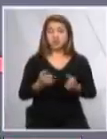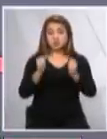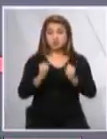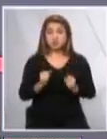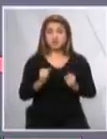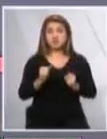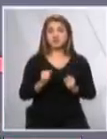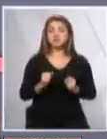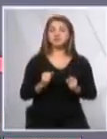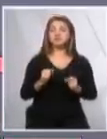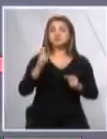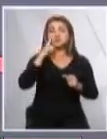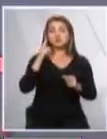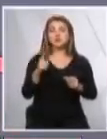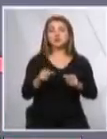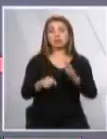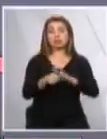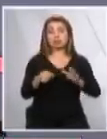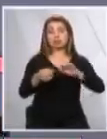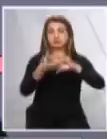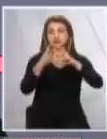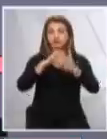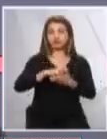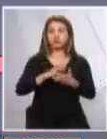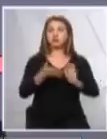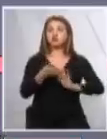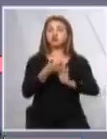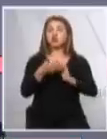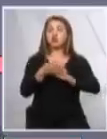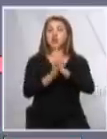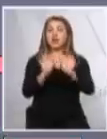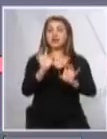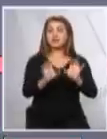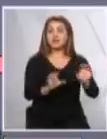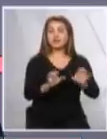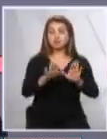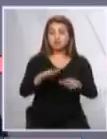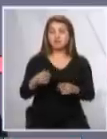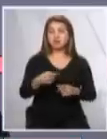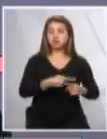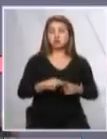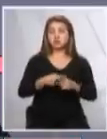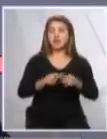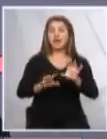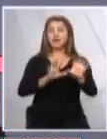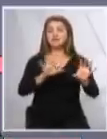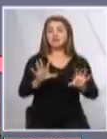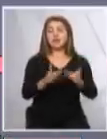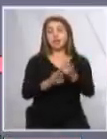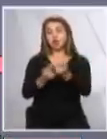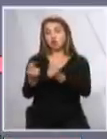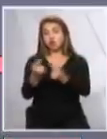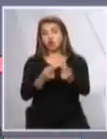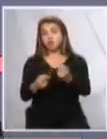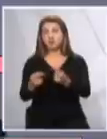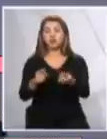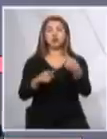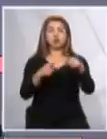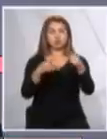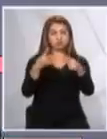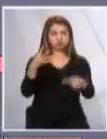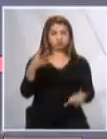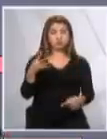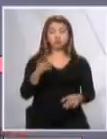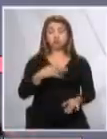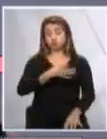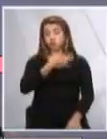podría ser una disrupción muy grande a todo lo que es la actividad propia de la sociedad, tanto económica como en otras esferas. Por tanto, yo